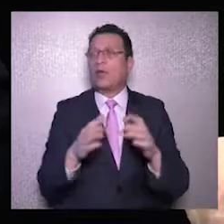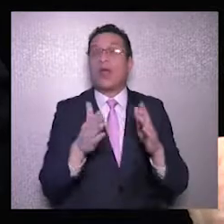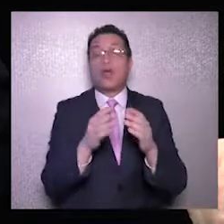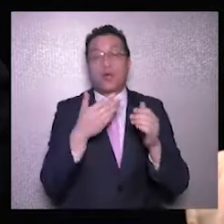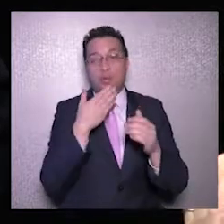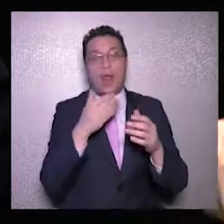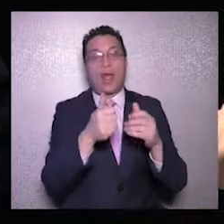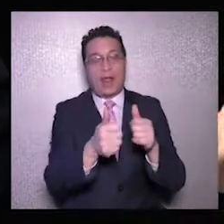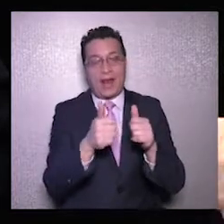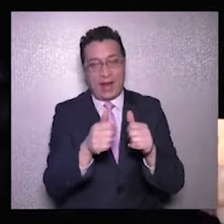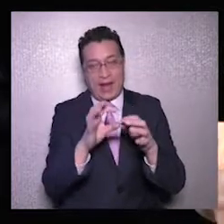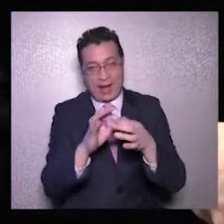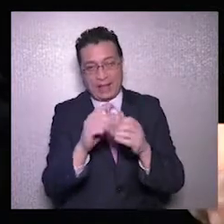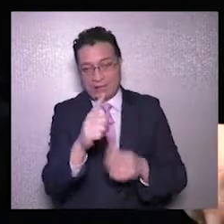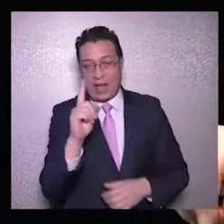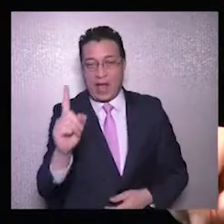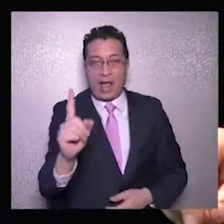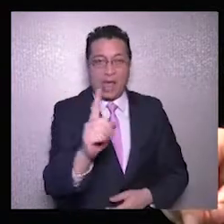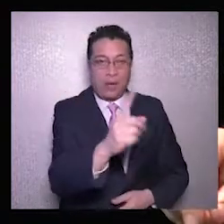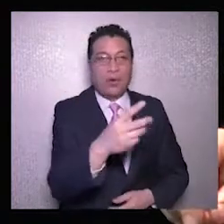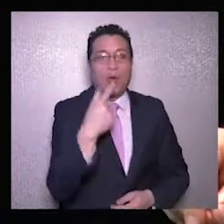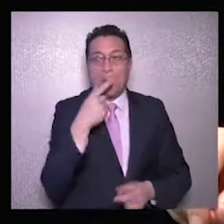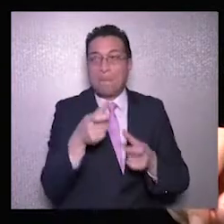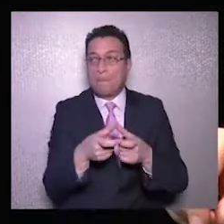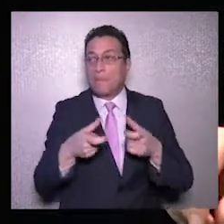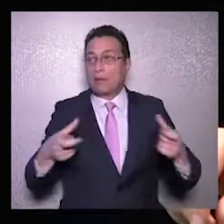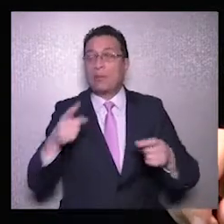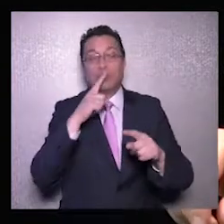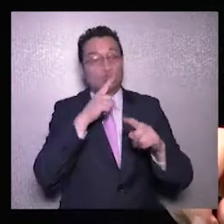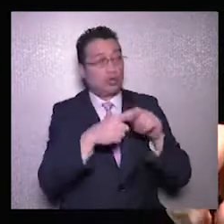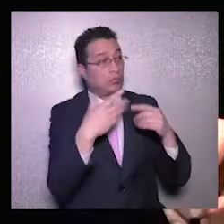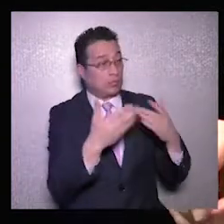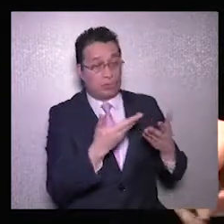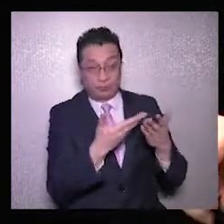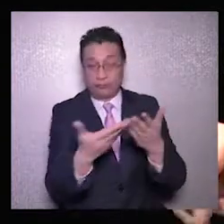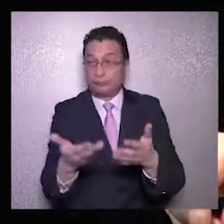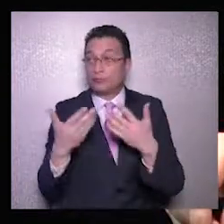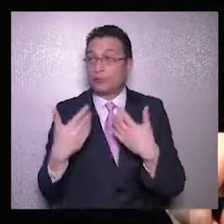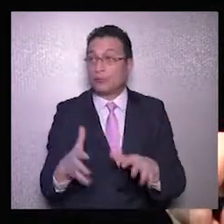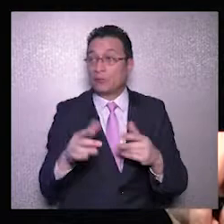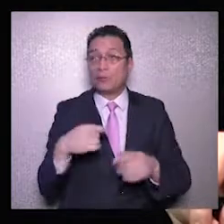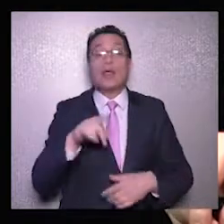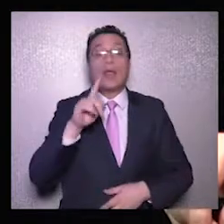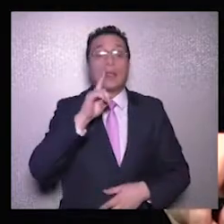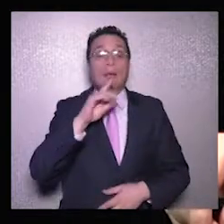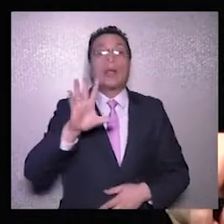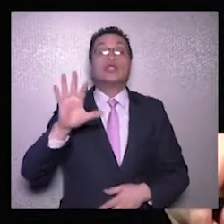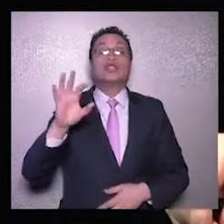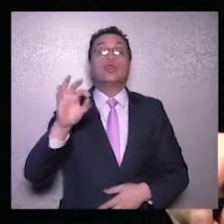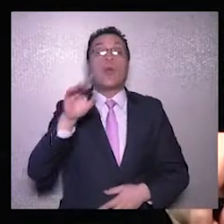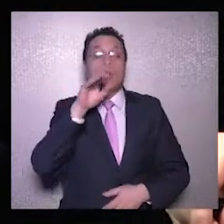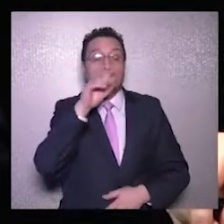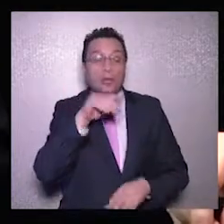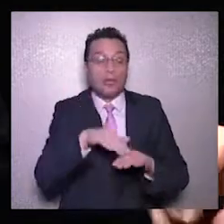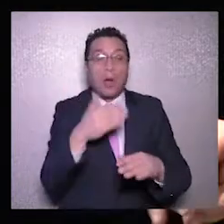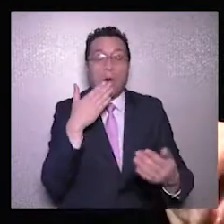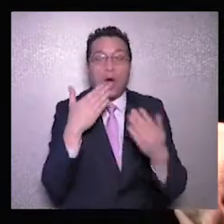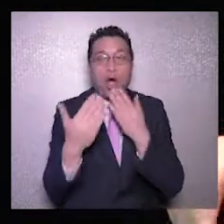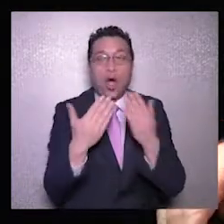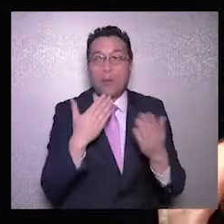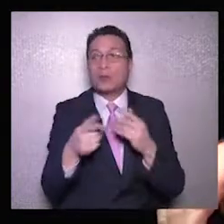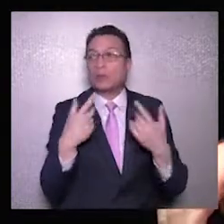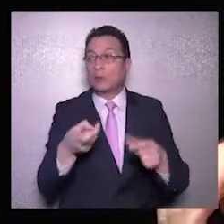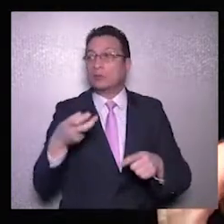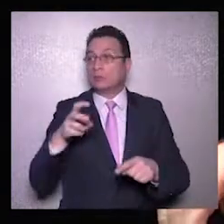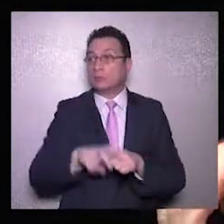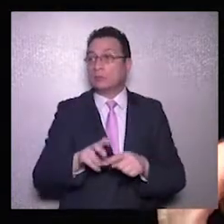cada uno de los panelistas de esta mañana. No voy a repetir los nombres, ya están presentados. Tenemos 50 minutos para conversar. Supongo que se sentaron bien.